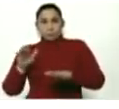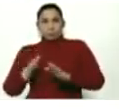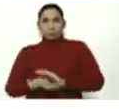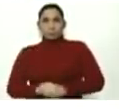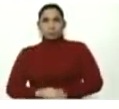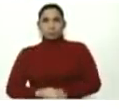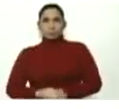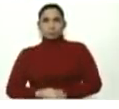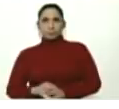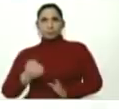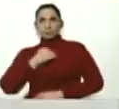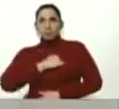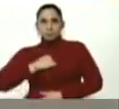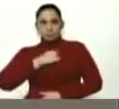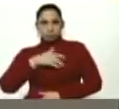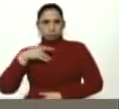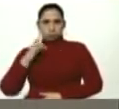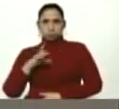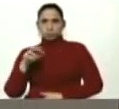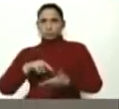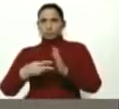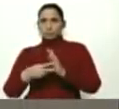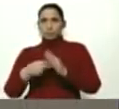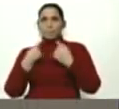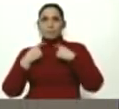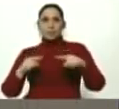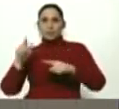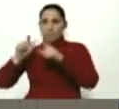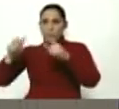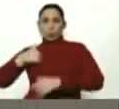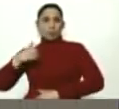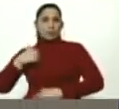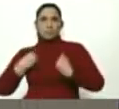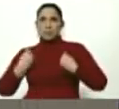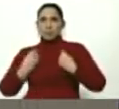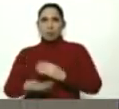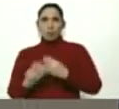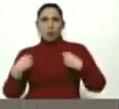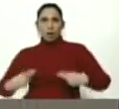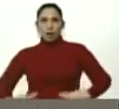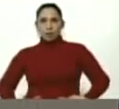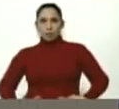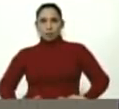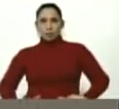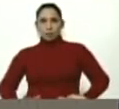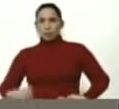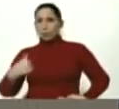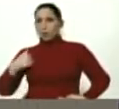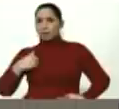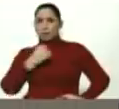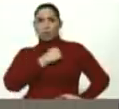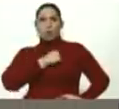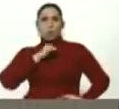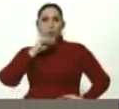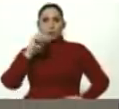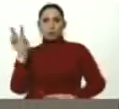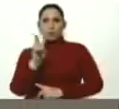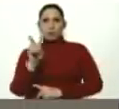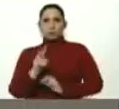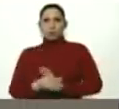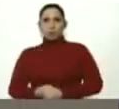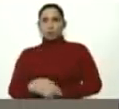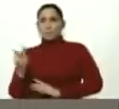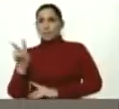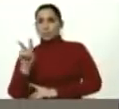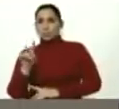lo lamentable y doloroso que significa la pérdida de cualquier vida humana de cualquier compatriota venezolano,